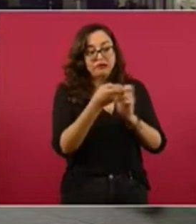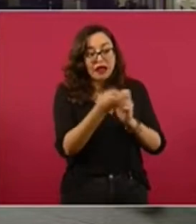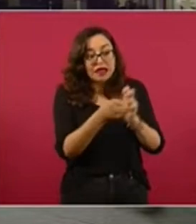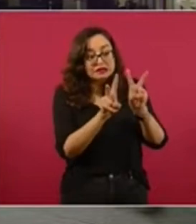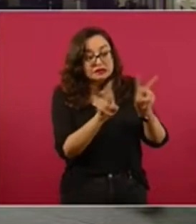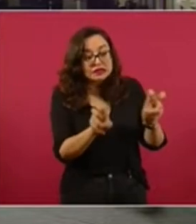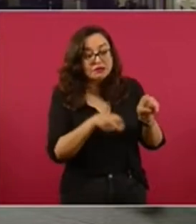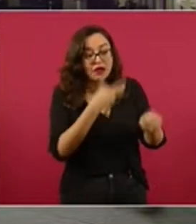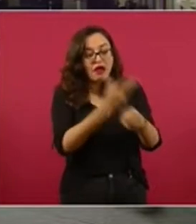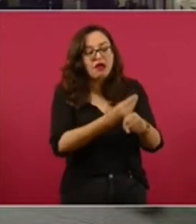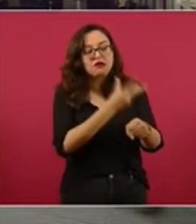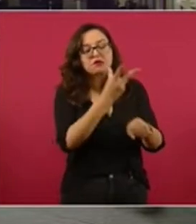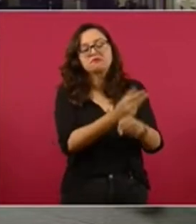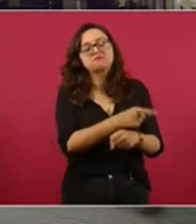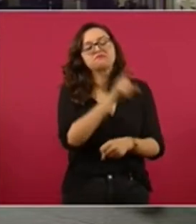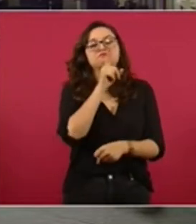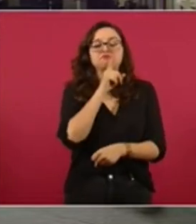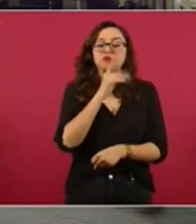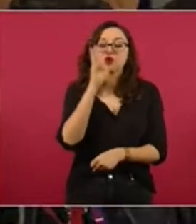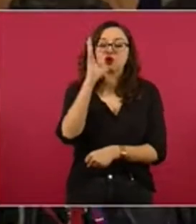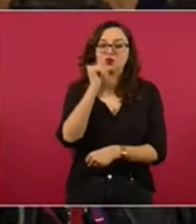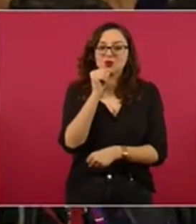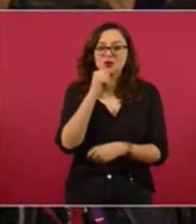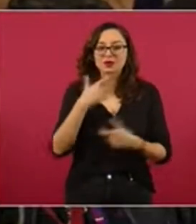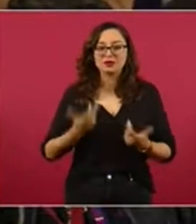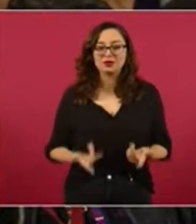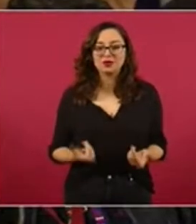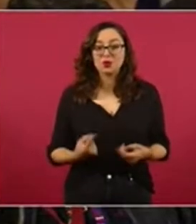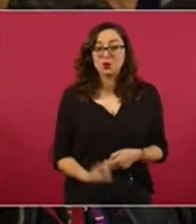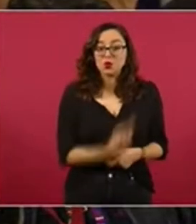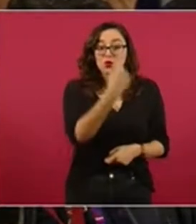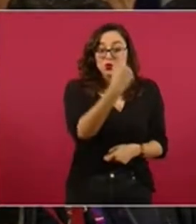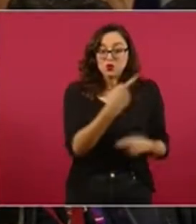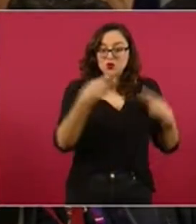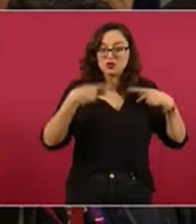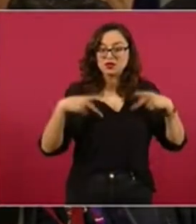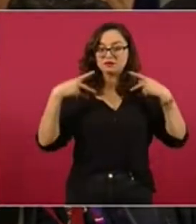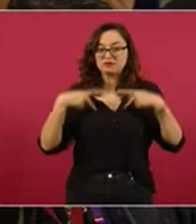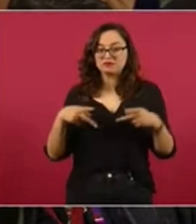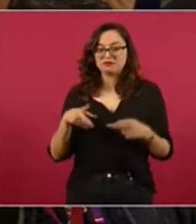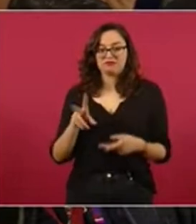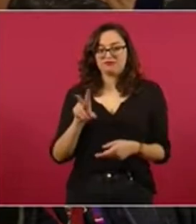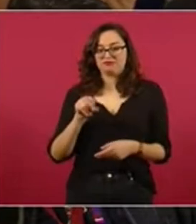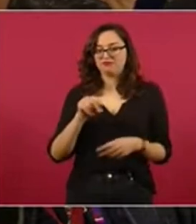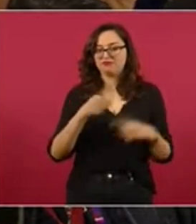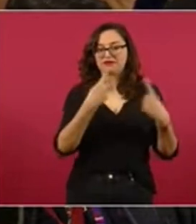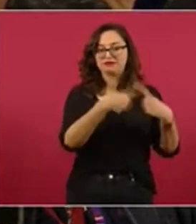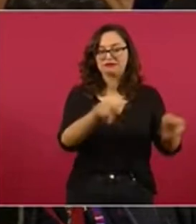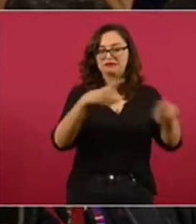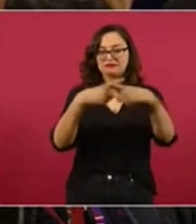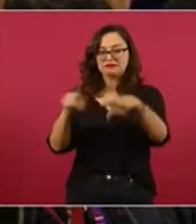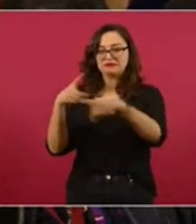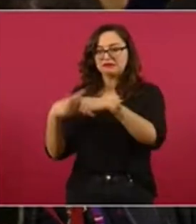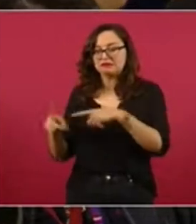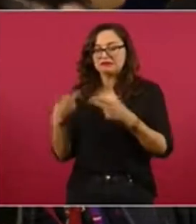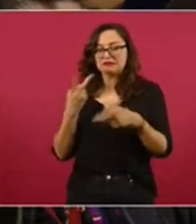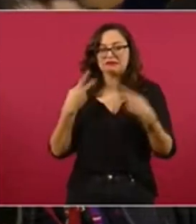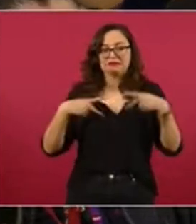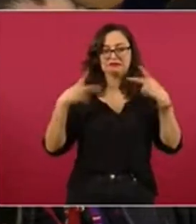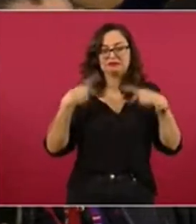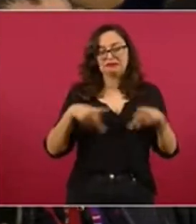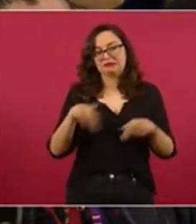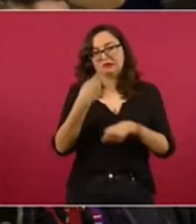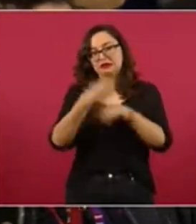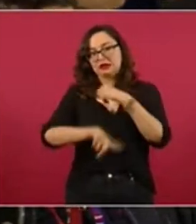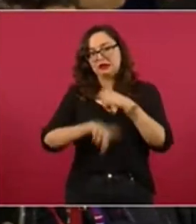porque no es de una sola persona, no es un caso aislado, es un caso de salud pública. Bueno, y por otro lado, siguiendo con